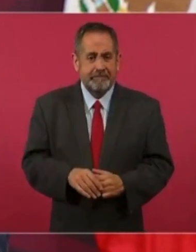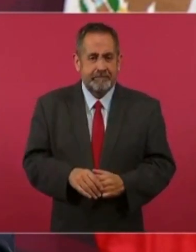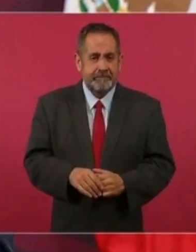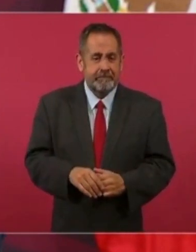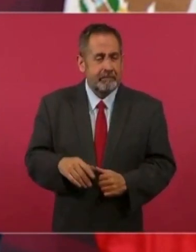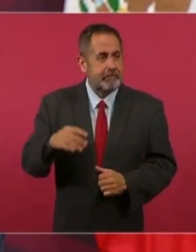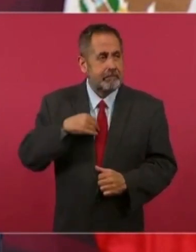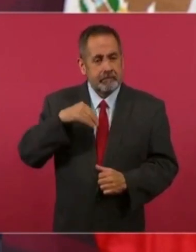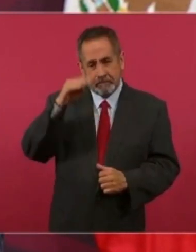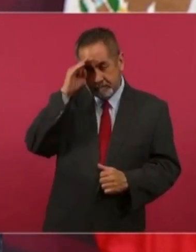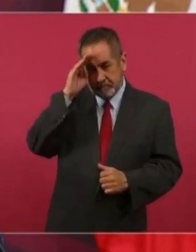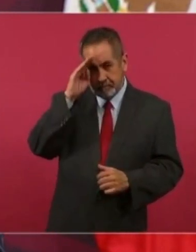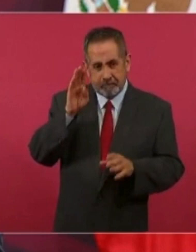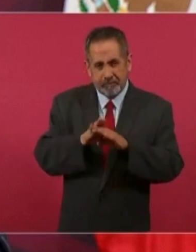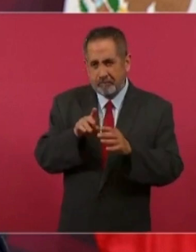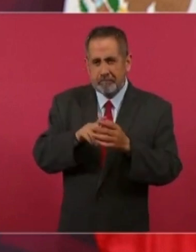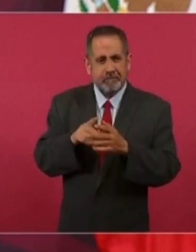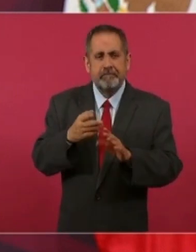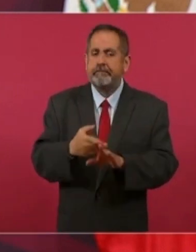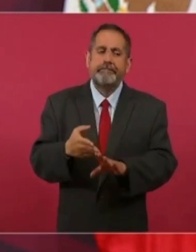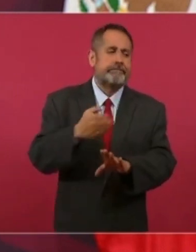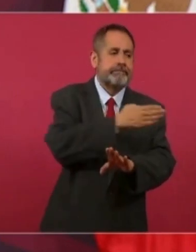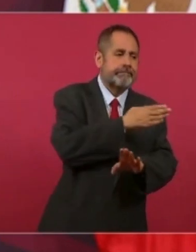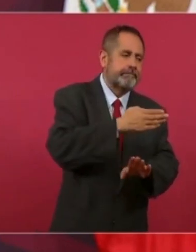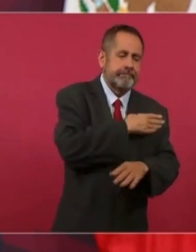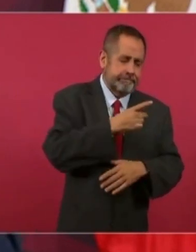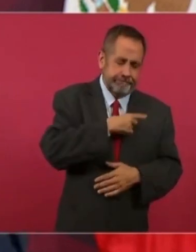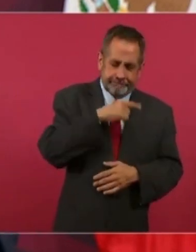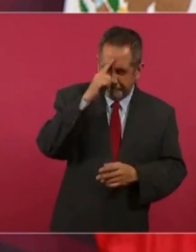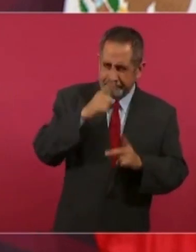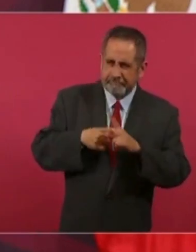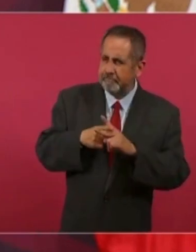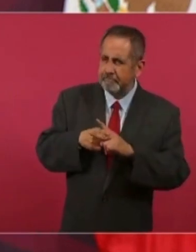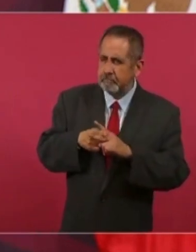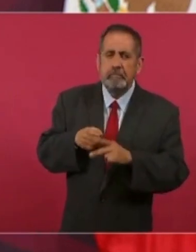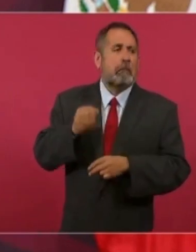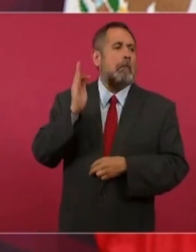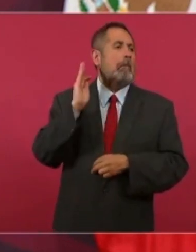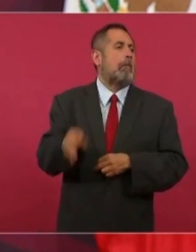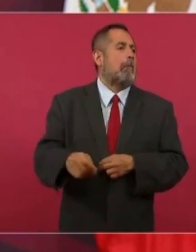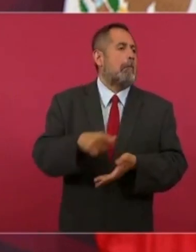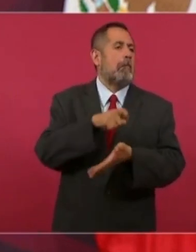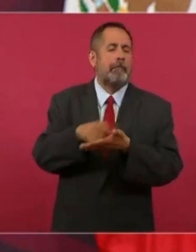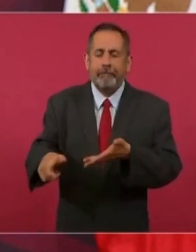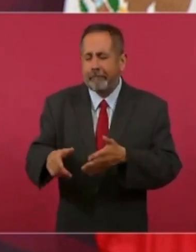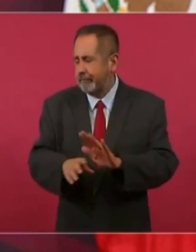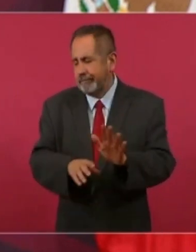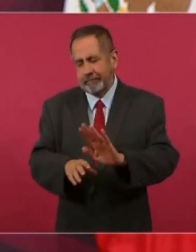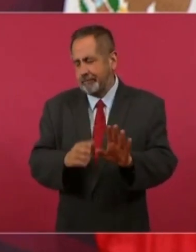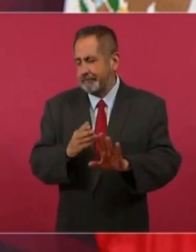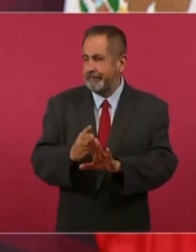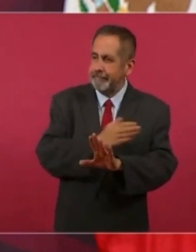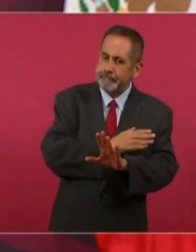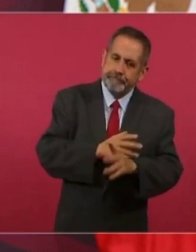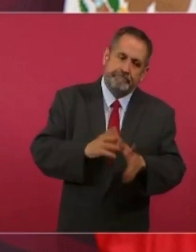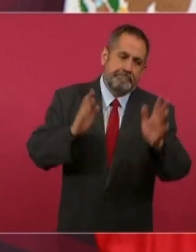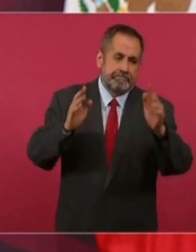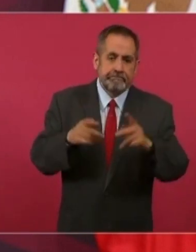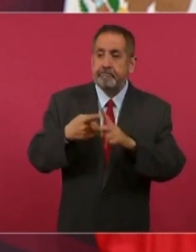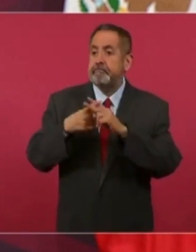pienso que debió valorarse antes de echarse a andar, pero ya una